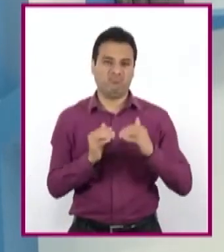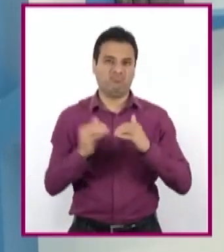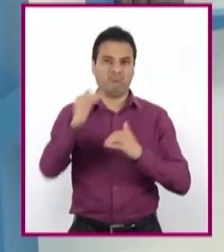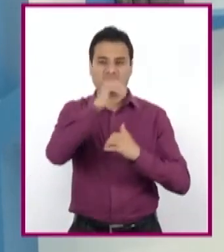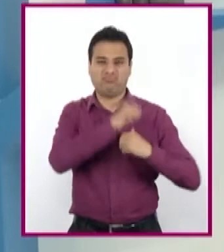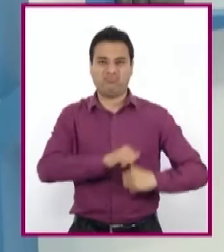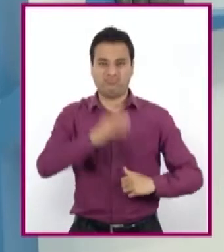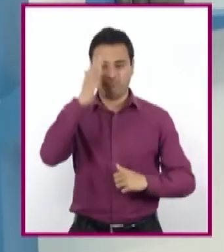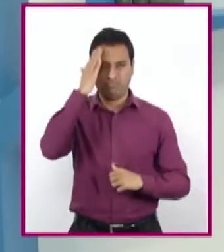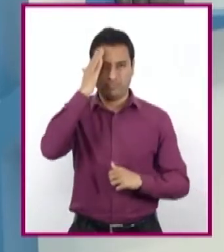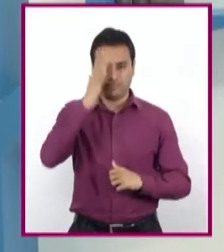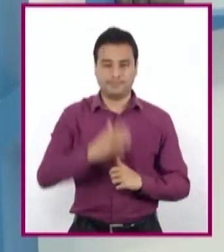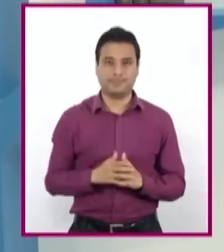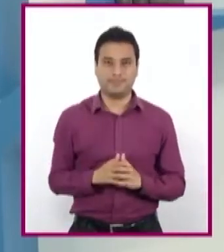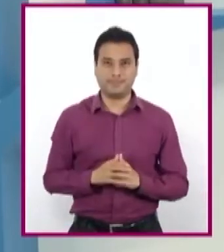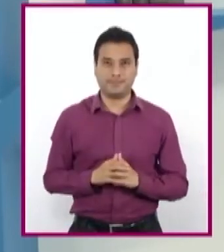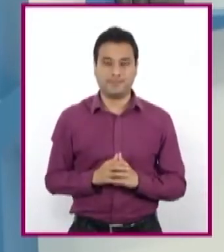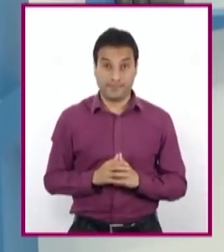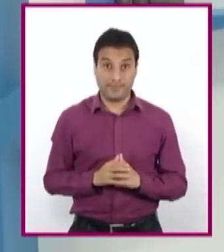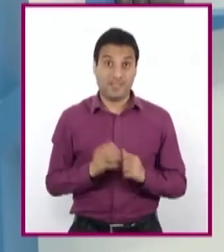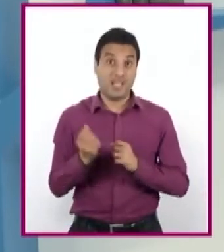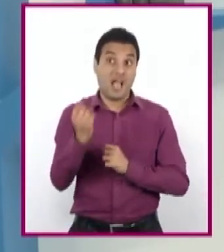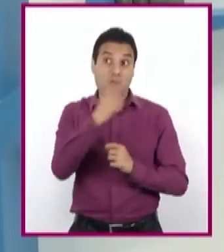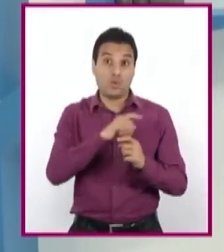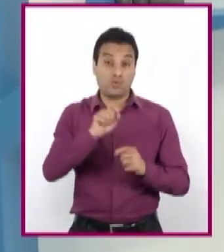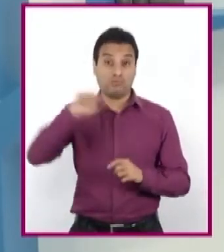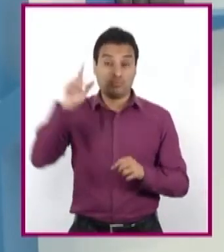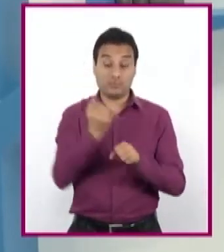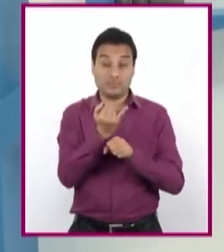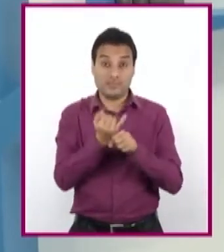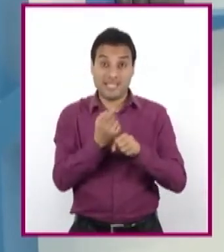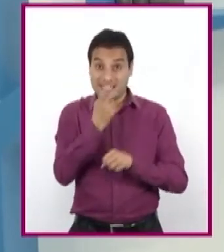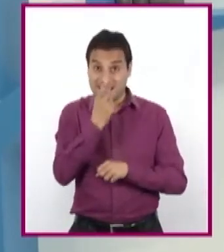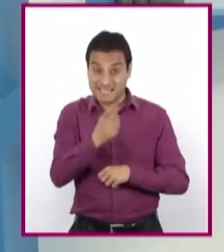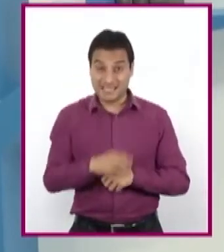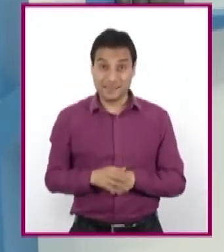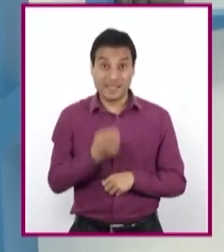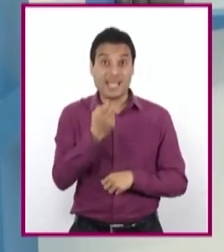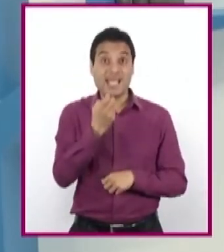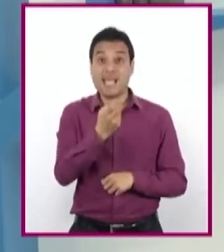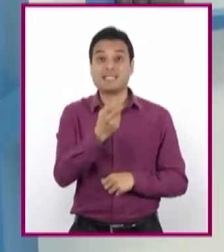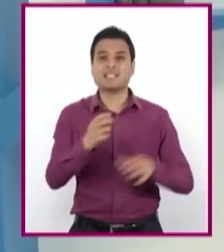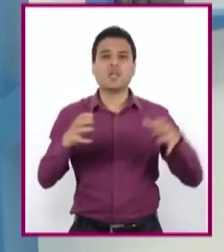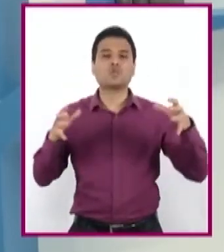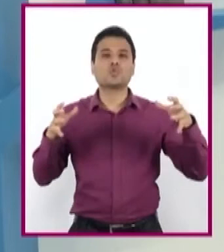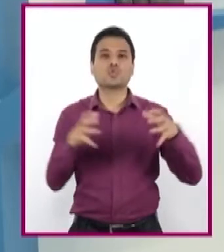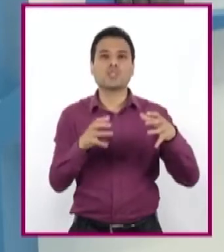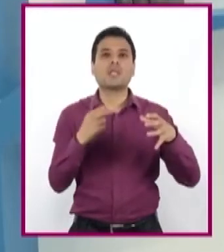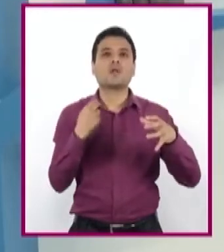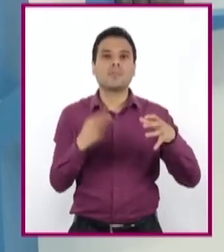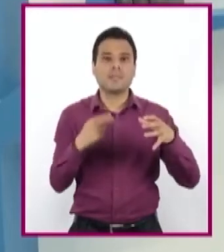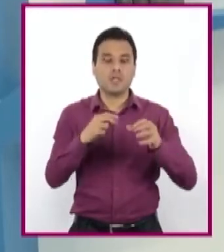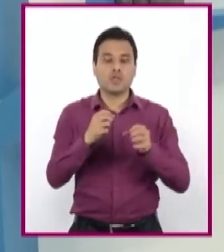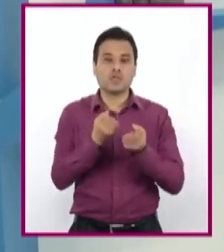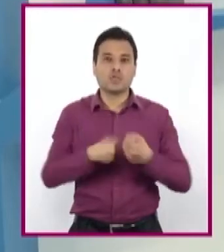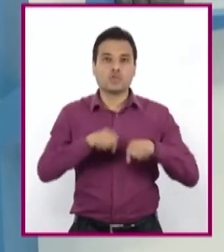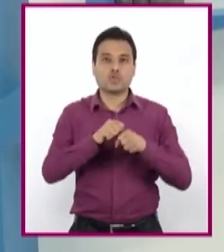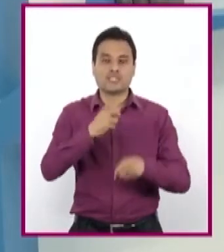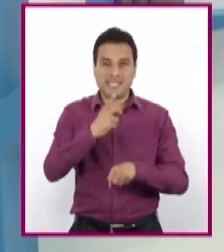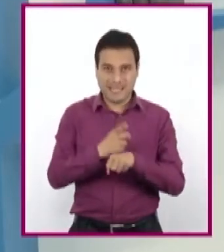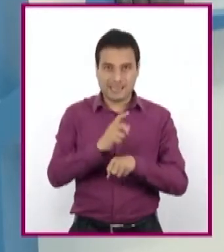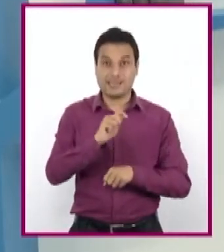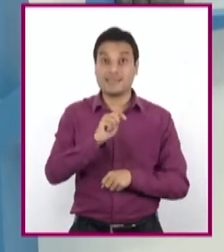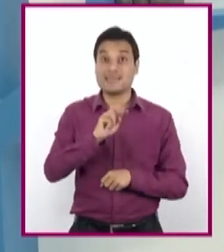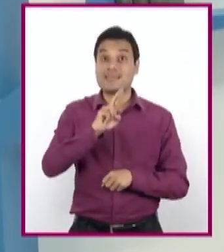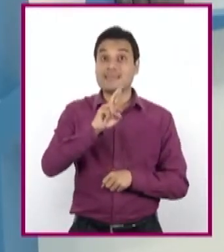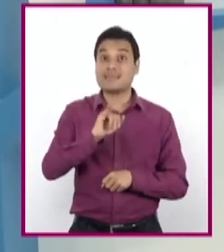del preclásico. Algunos estudios definen a este tipo de sociedades como sociedades cacical o tribal